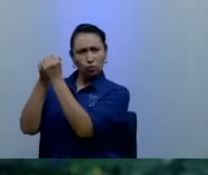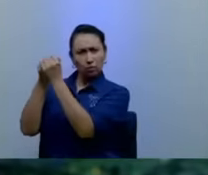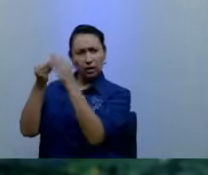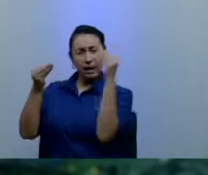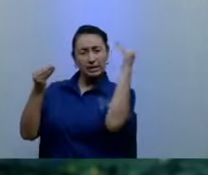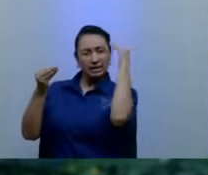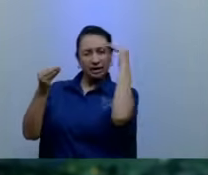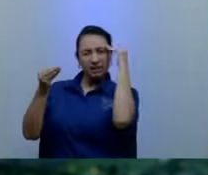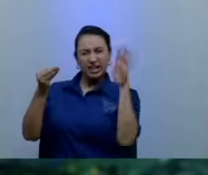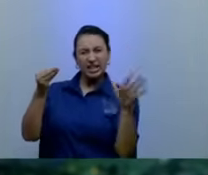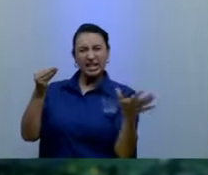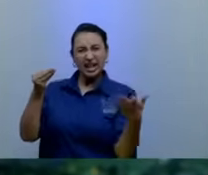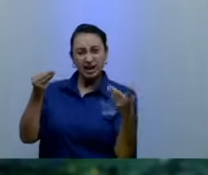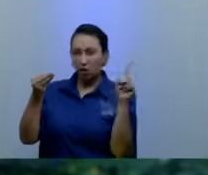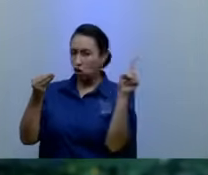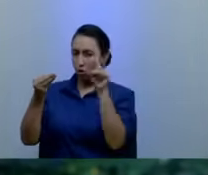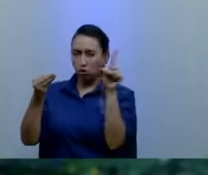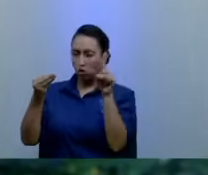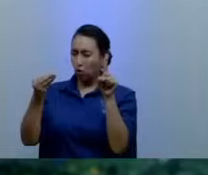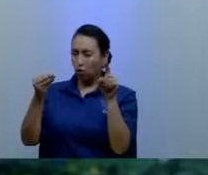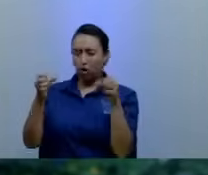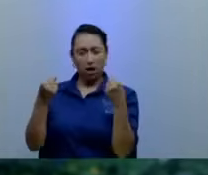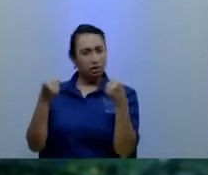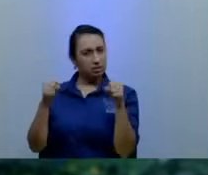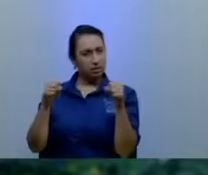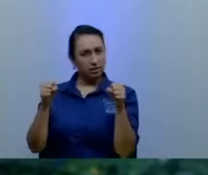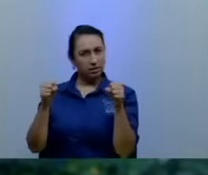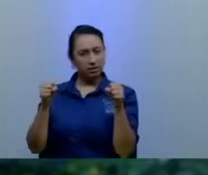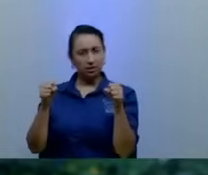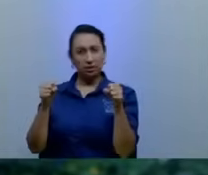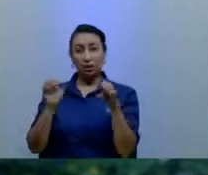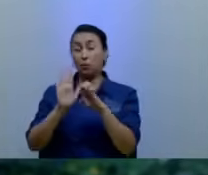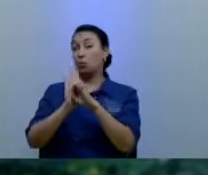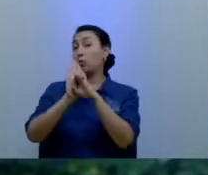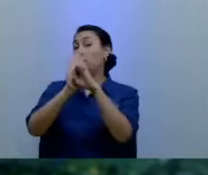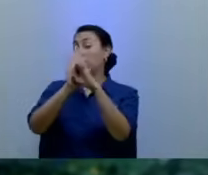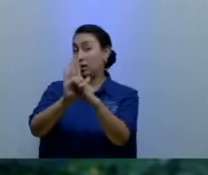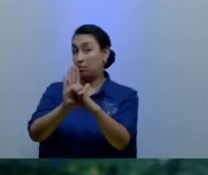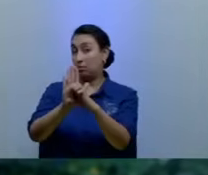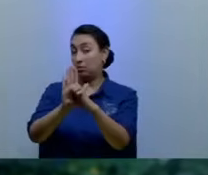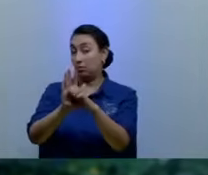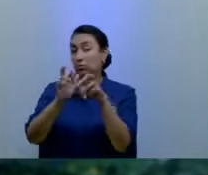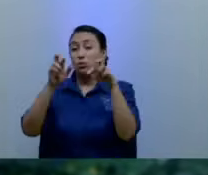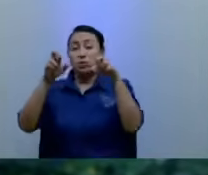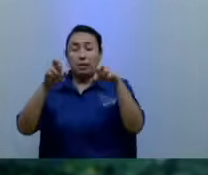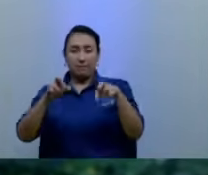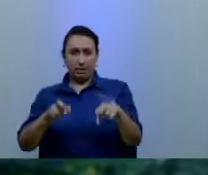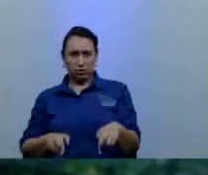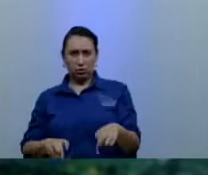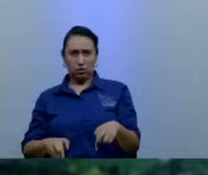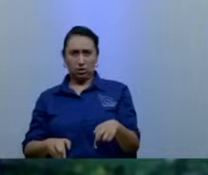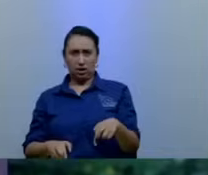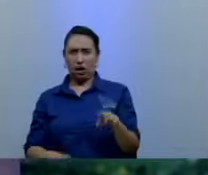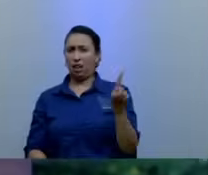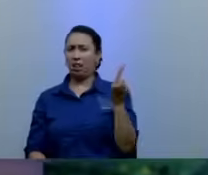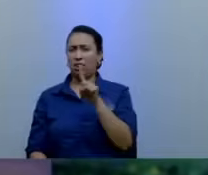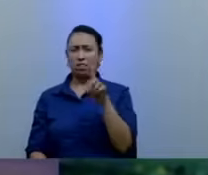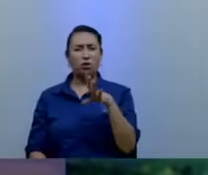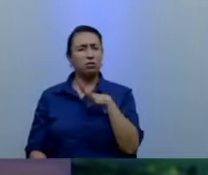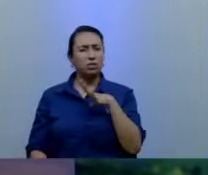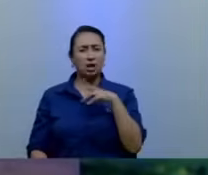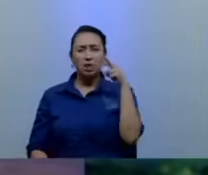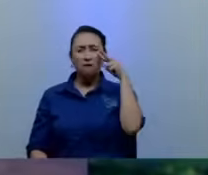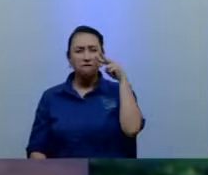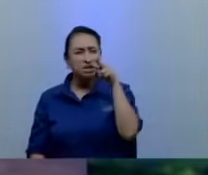idolatría, si una persona es muda, sorda, ciega, es porque es idólatra. Bueno, entonces eso también lo empezamos